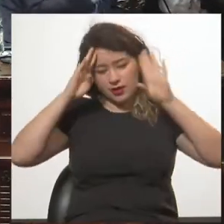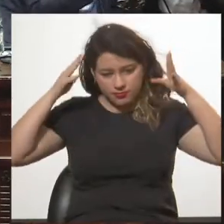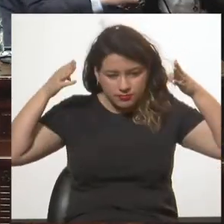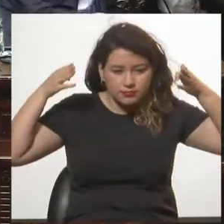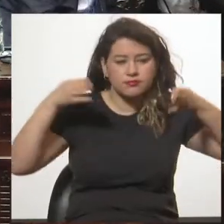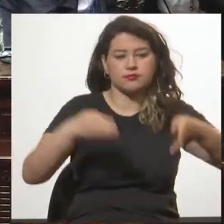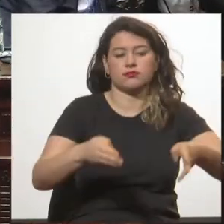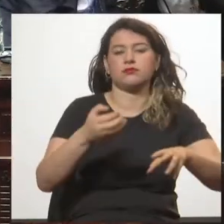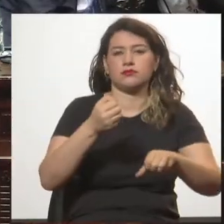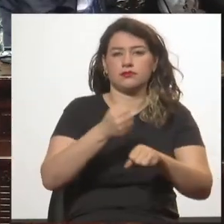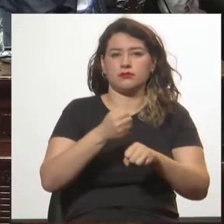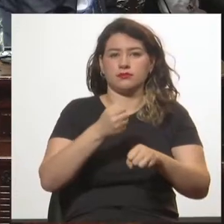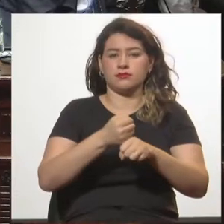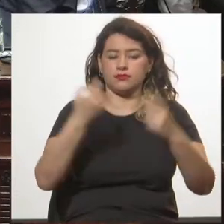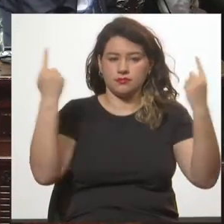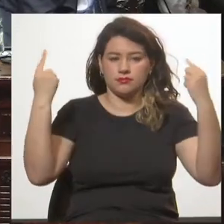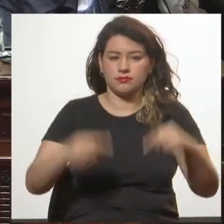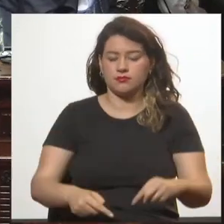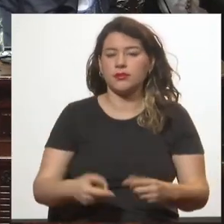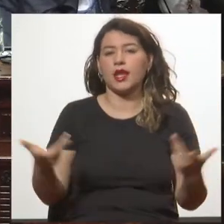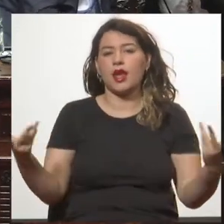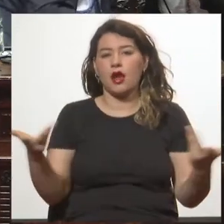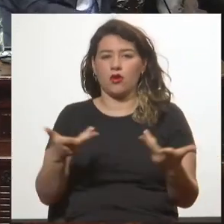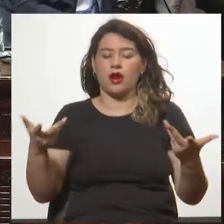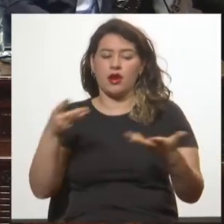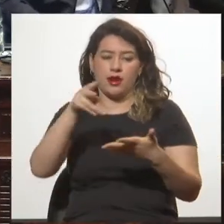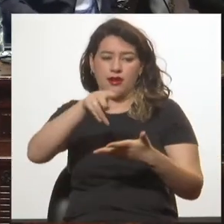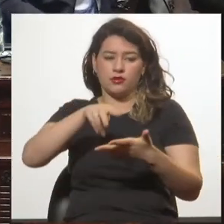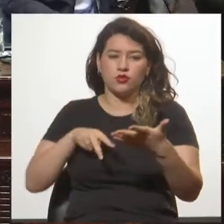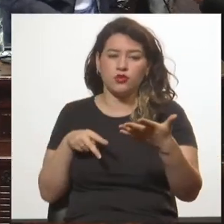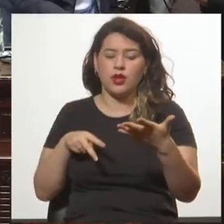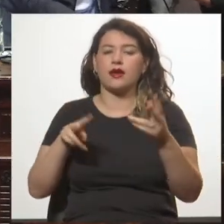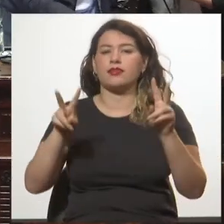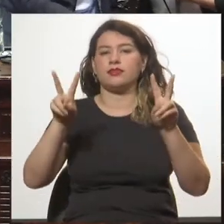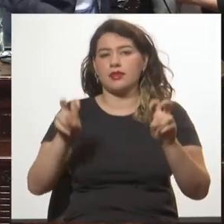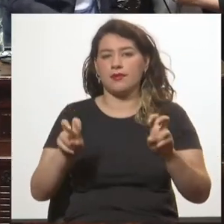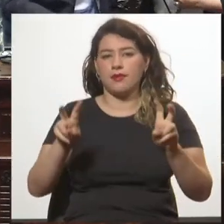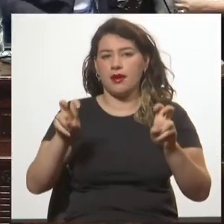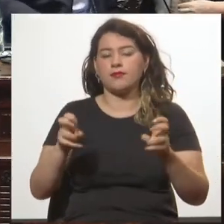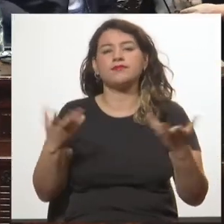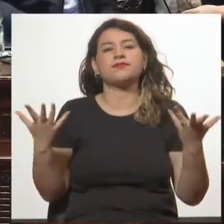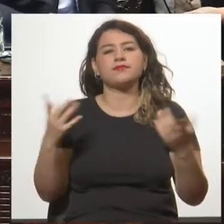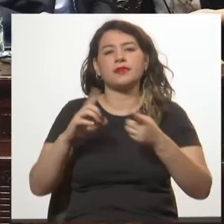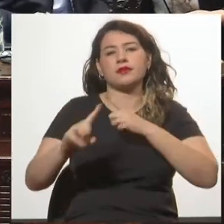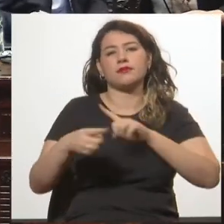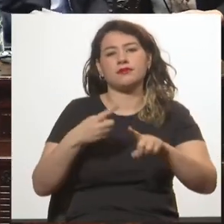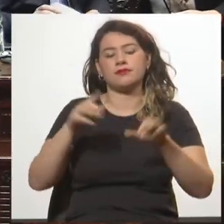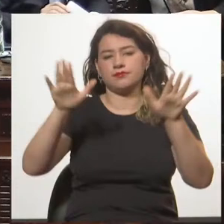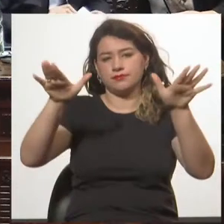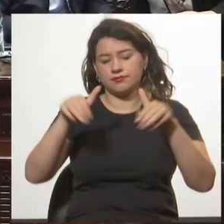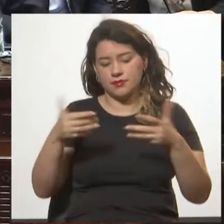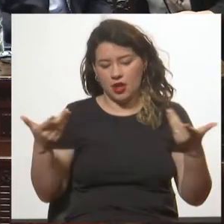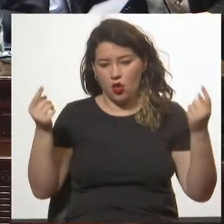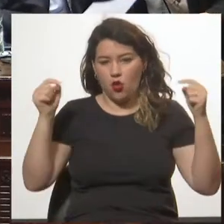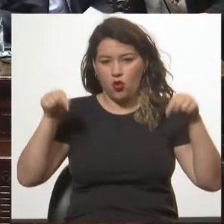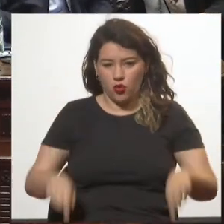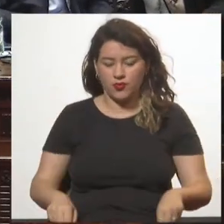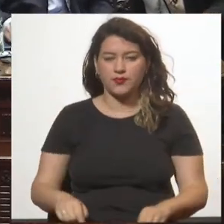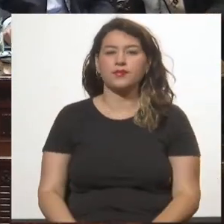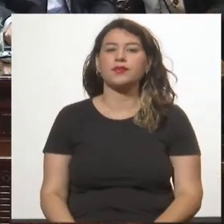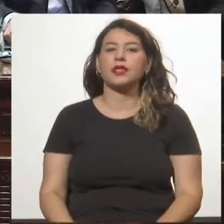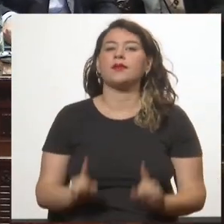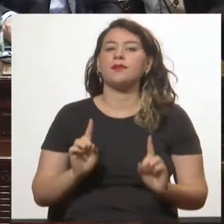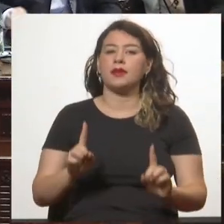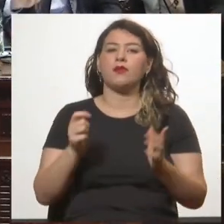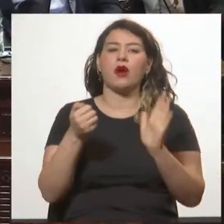de nuestro debate procedemos a la lectura del tema que tiene que ver con la convocatoria de acuerdo a lo dispuesto